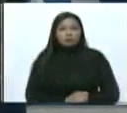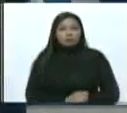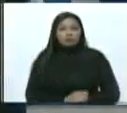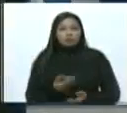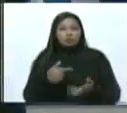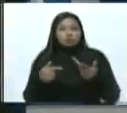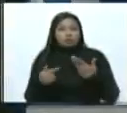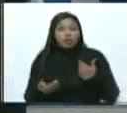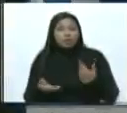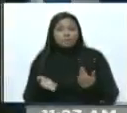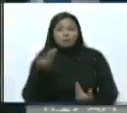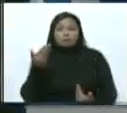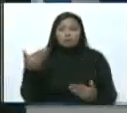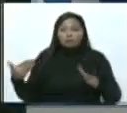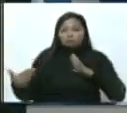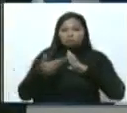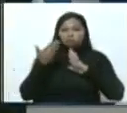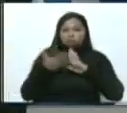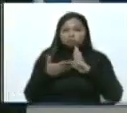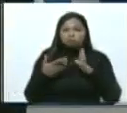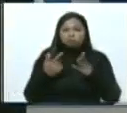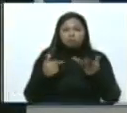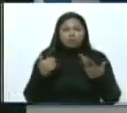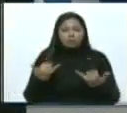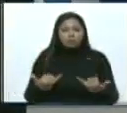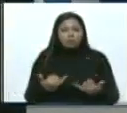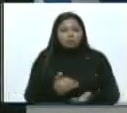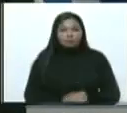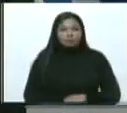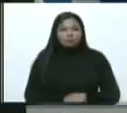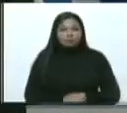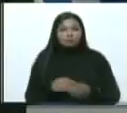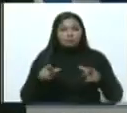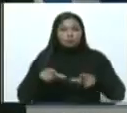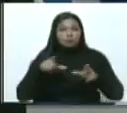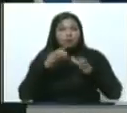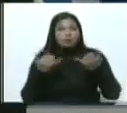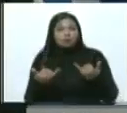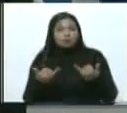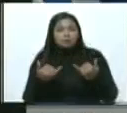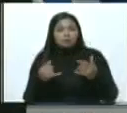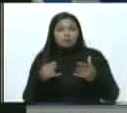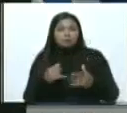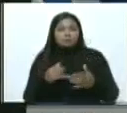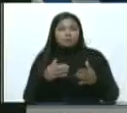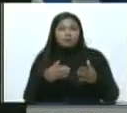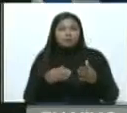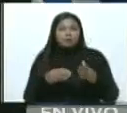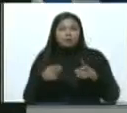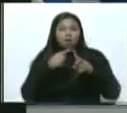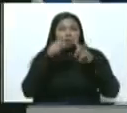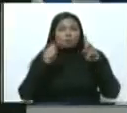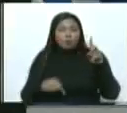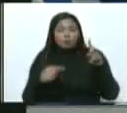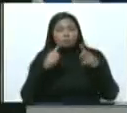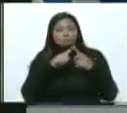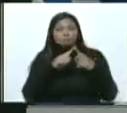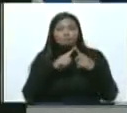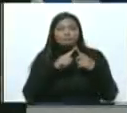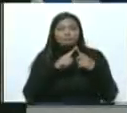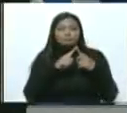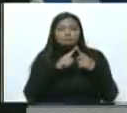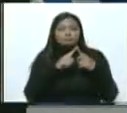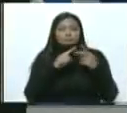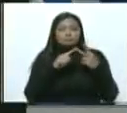estratégico ataca, vandaliza a instalaciones de Corpolec,